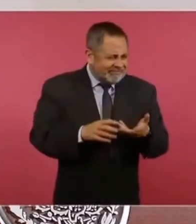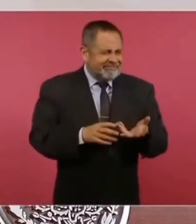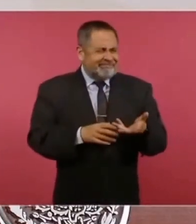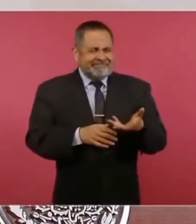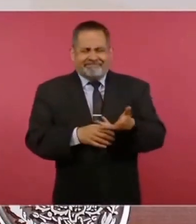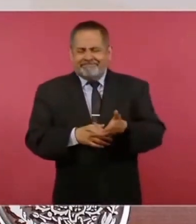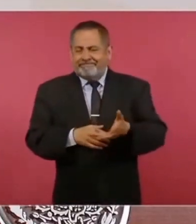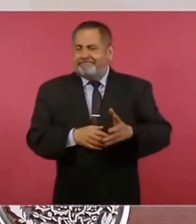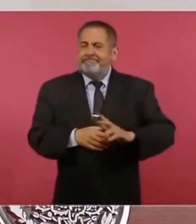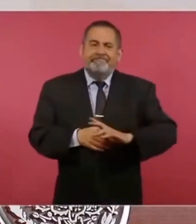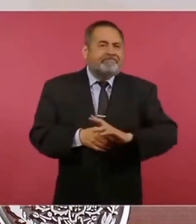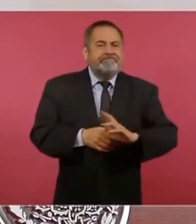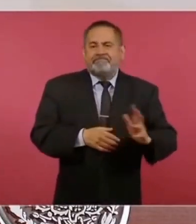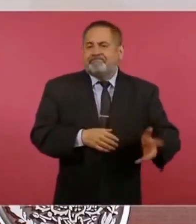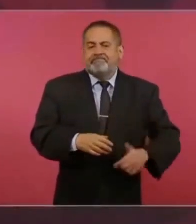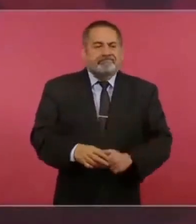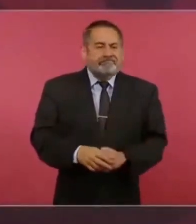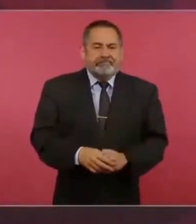y